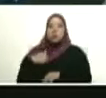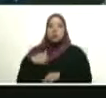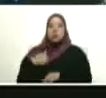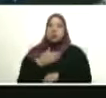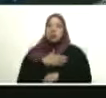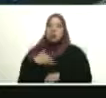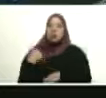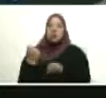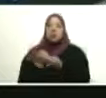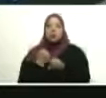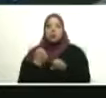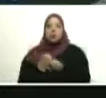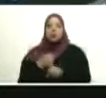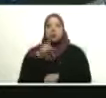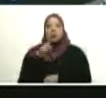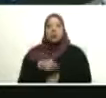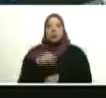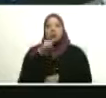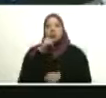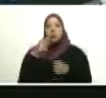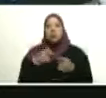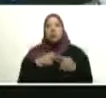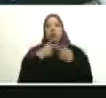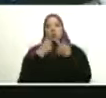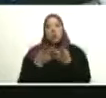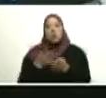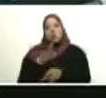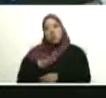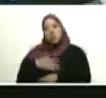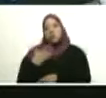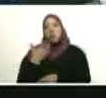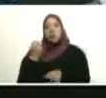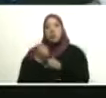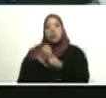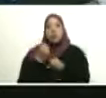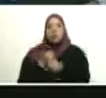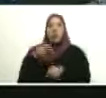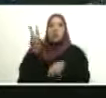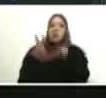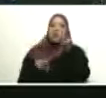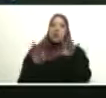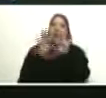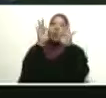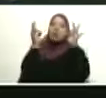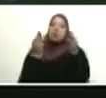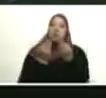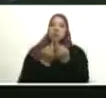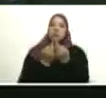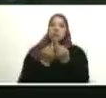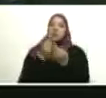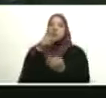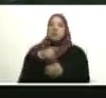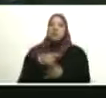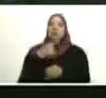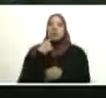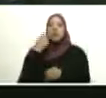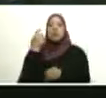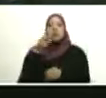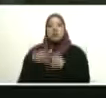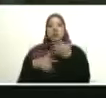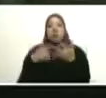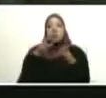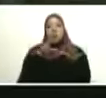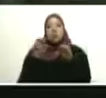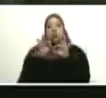que ella sea también la vocera y que pueda, bueno, expresarle la felicidad que también hoy sienten estas